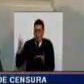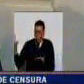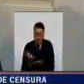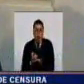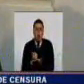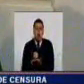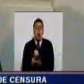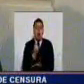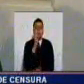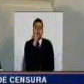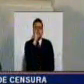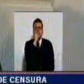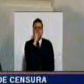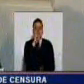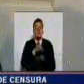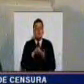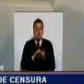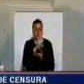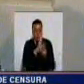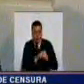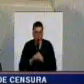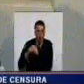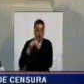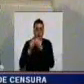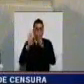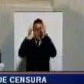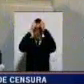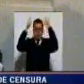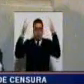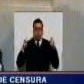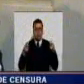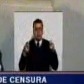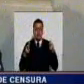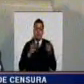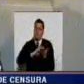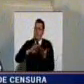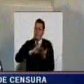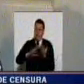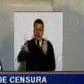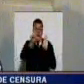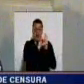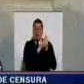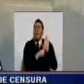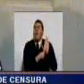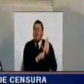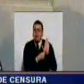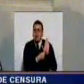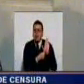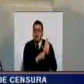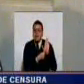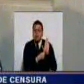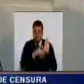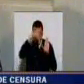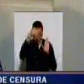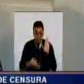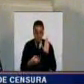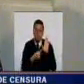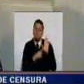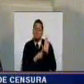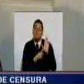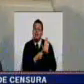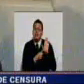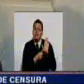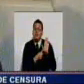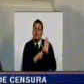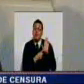en este caso? Y agrega el Consejo de Estado, esa exigencia no constituye un mero requisito formal o del